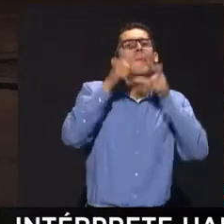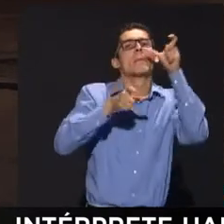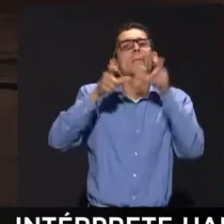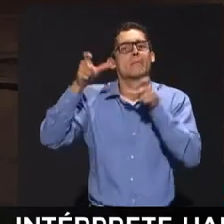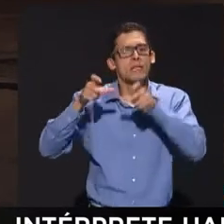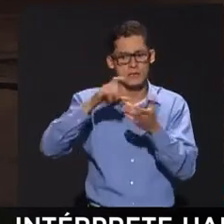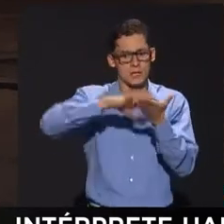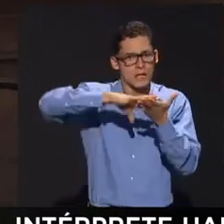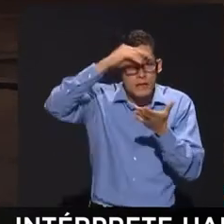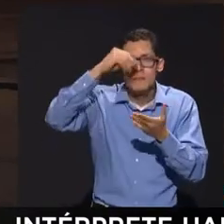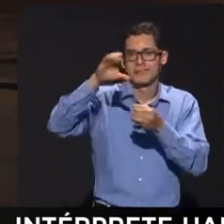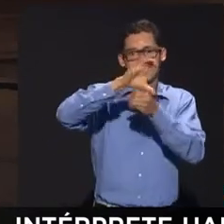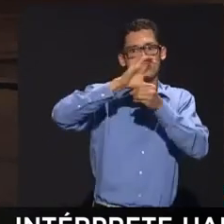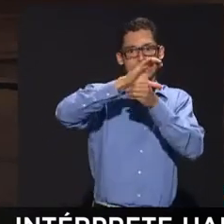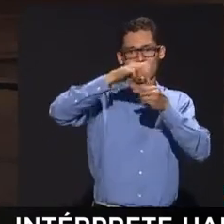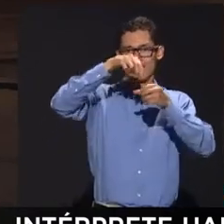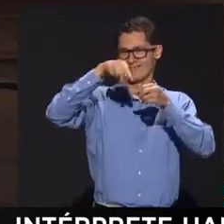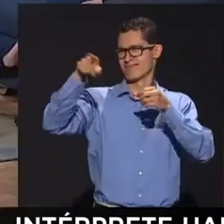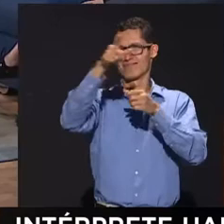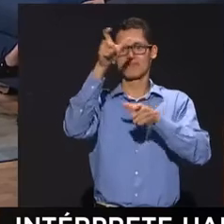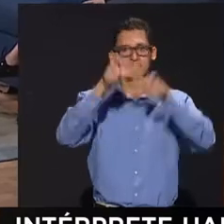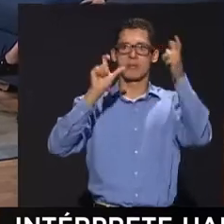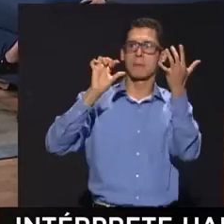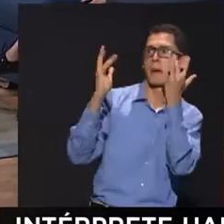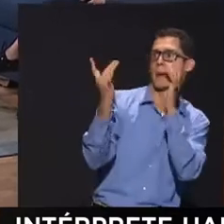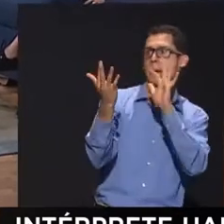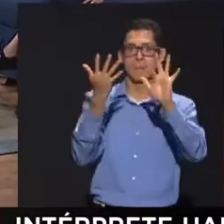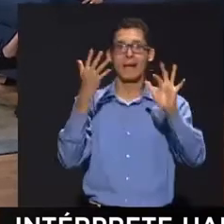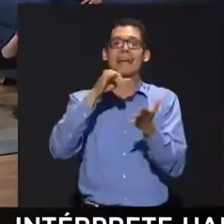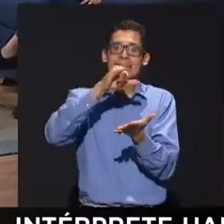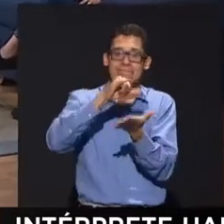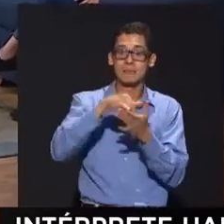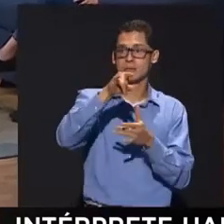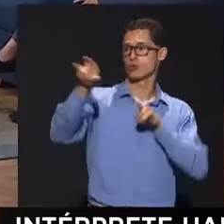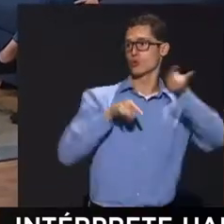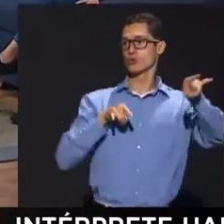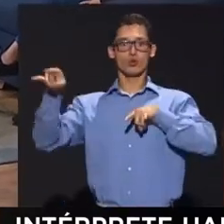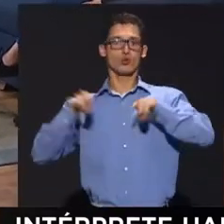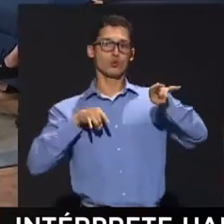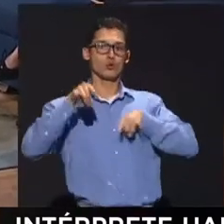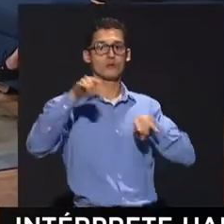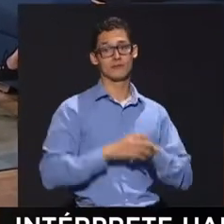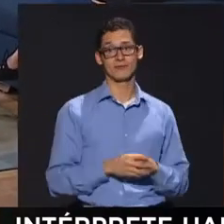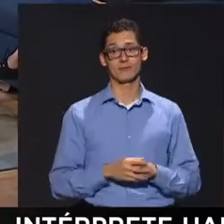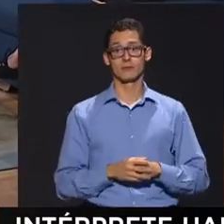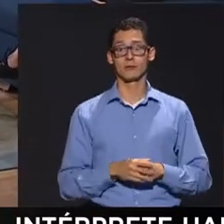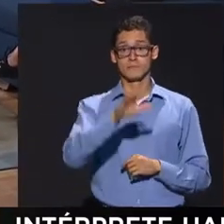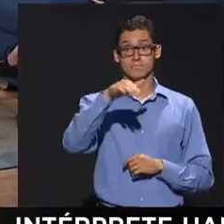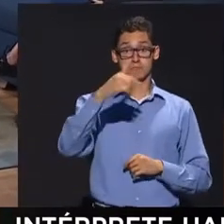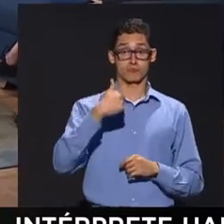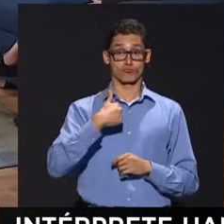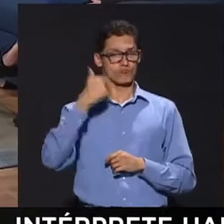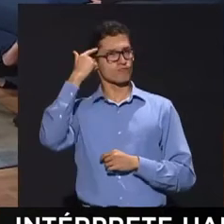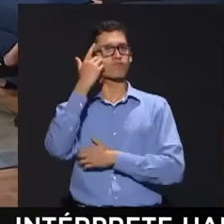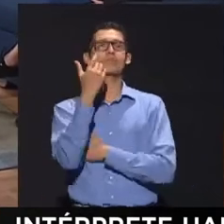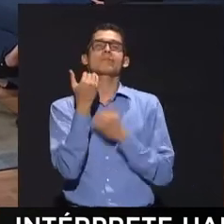porque nosotros estamos diciendo, ay, con esta actitud le estamos mostrando una competencia ciudadana al niño. O, ay, yo me propongo que